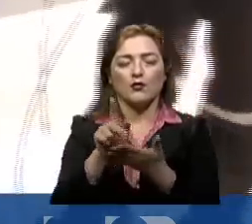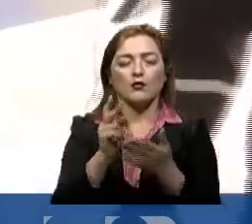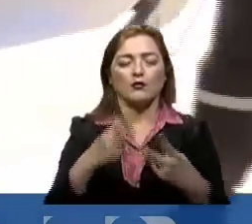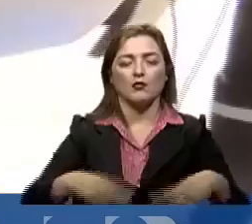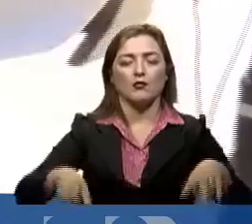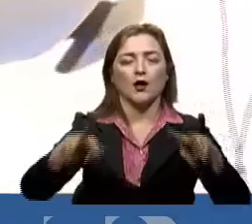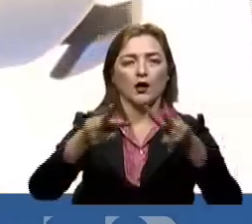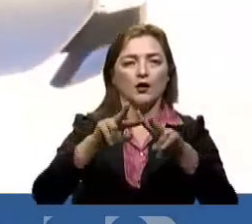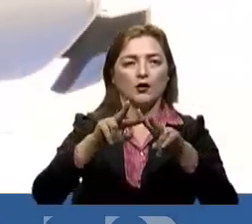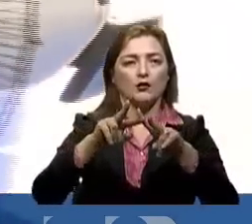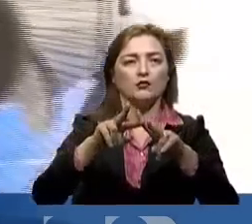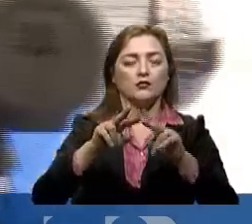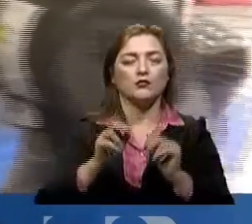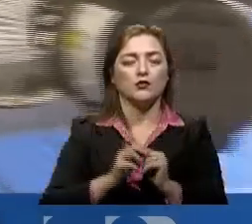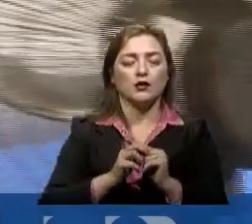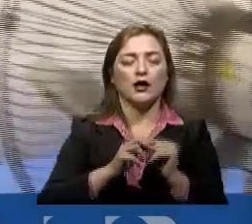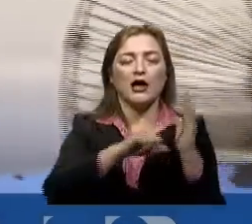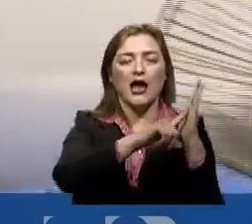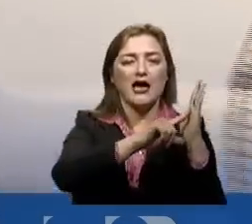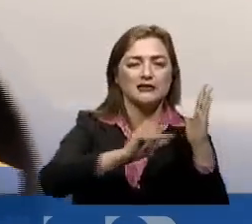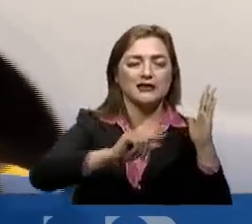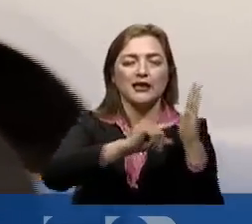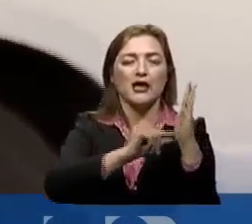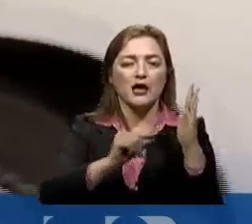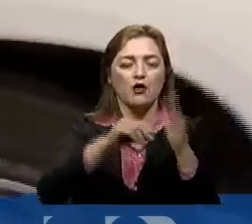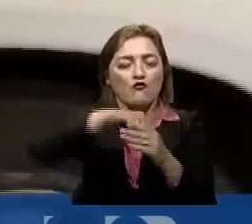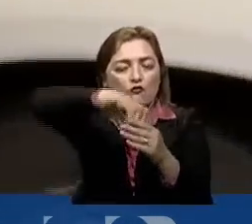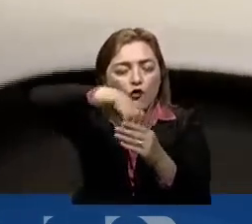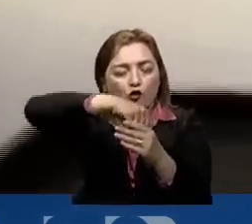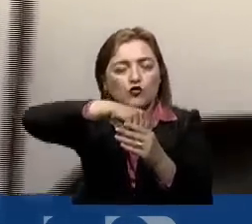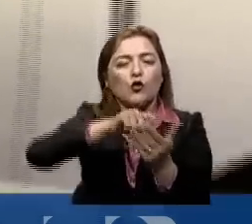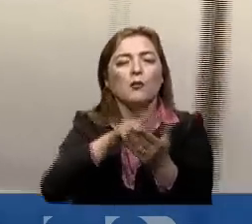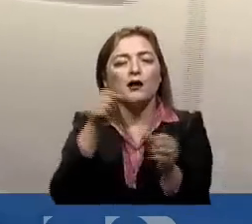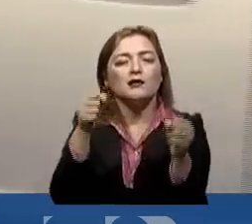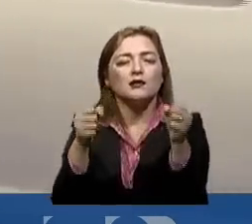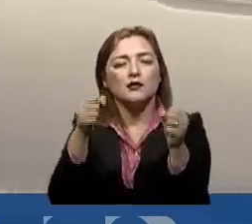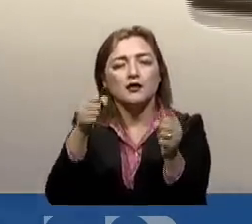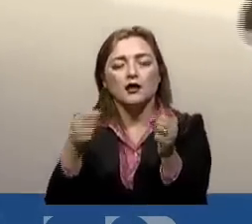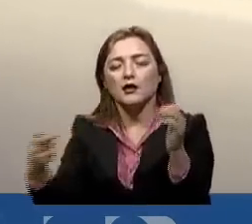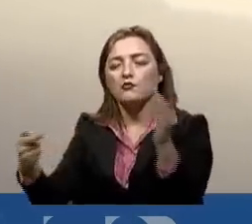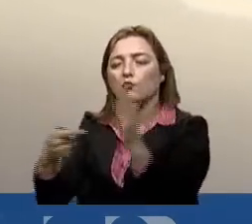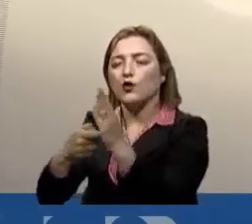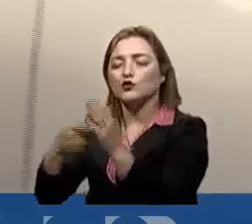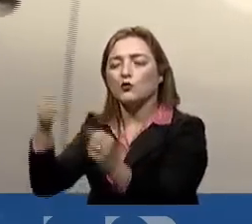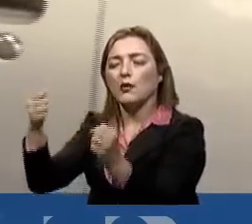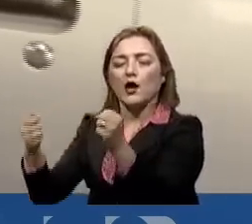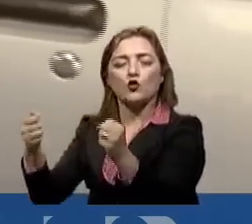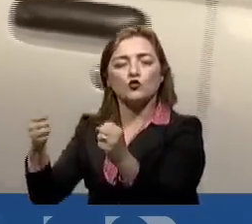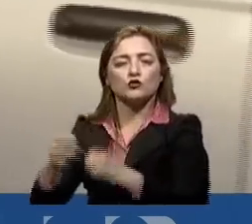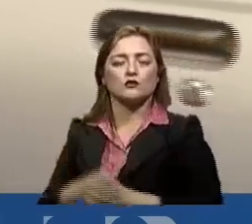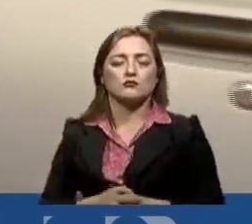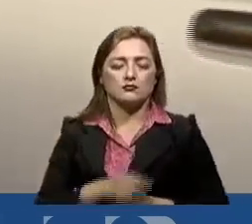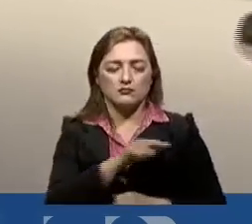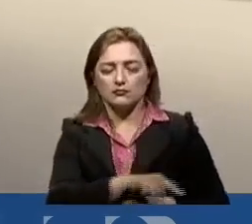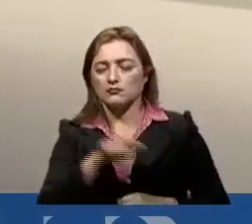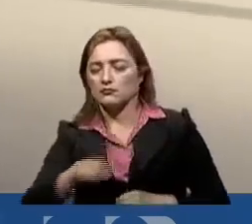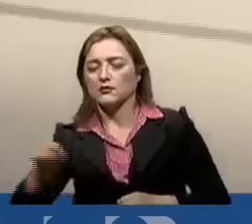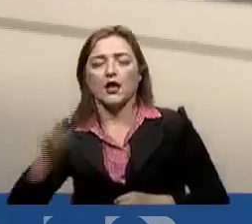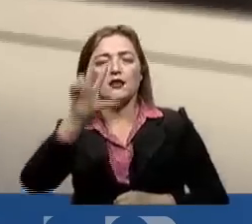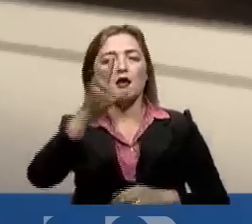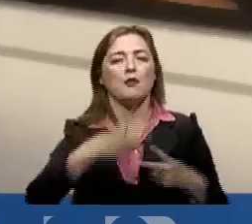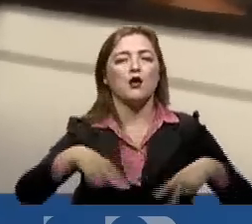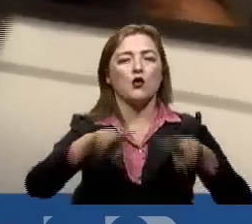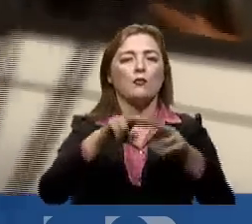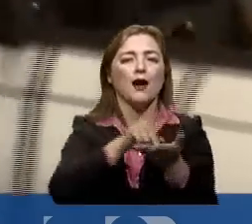la matriculación en SRI, lo del fondo vial y lo del impuesto al rodaje. Esos son los valores previo a matricular.